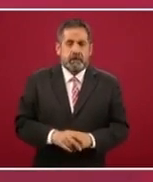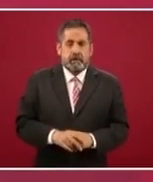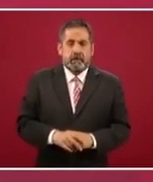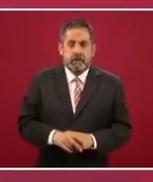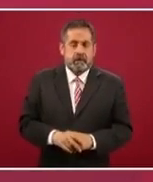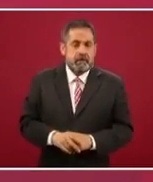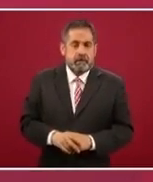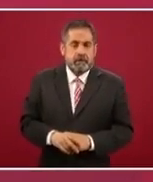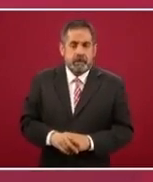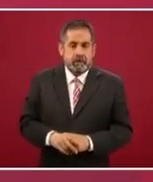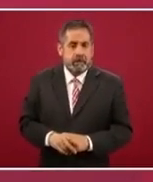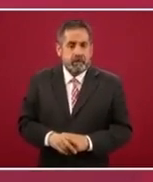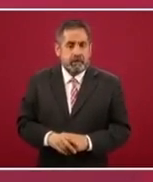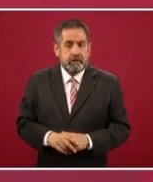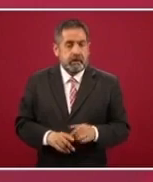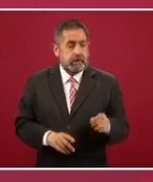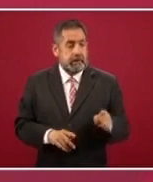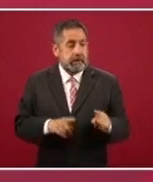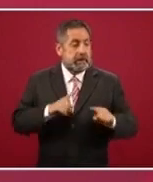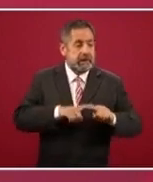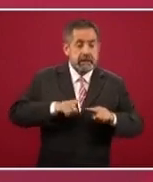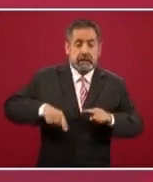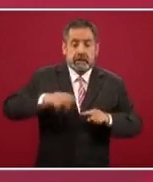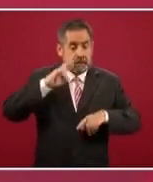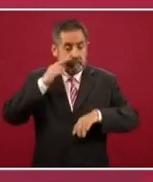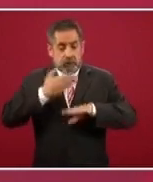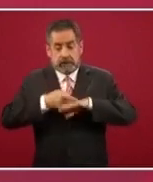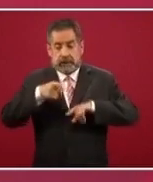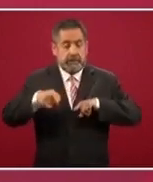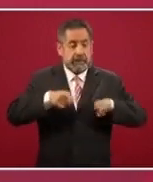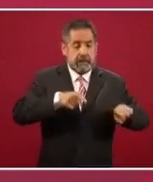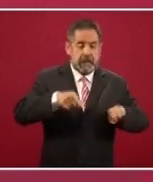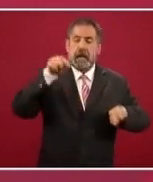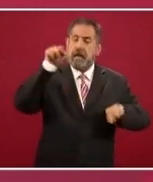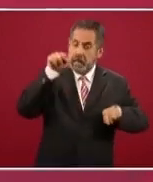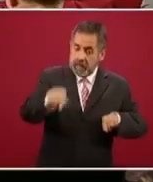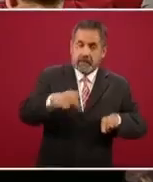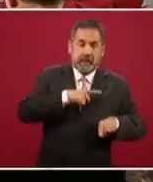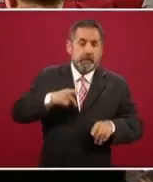El que tiene una responsabilidad tiene que